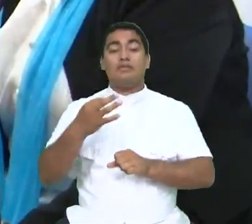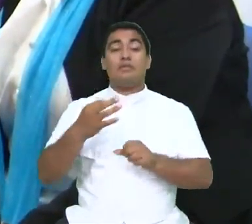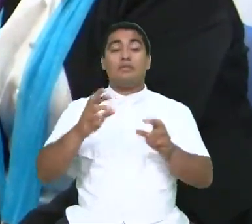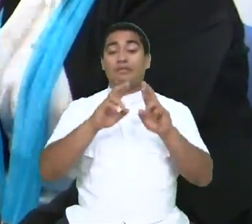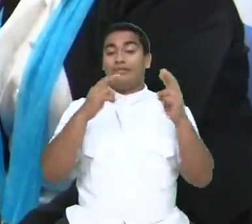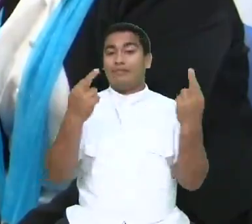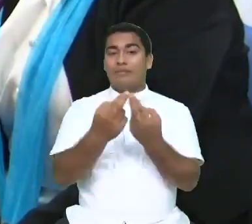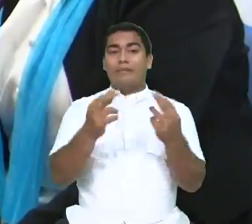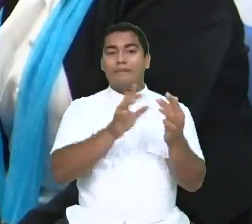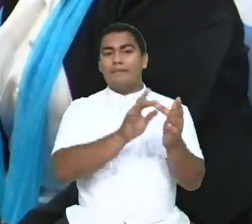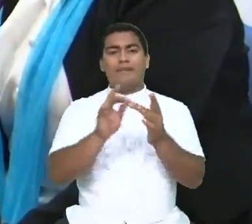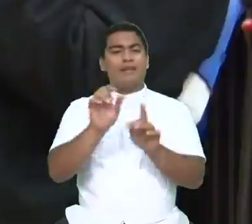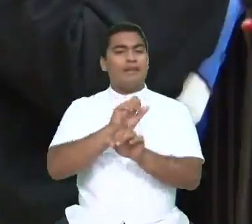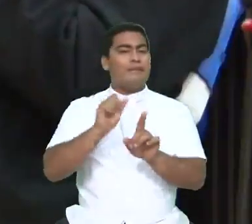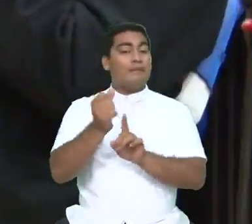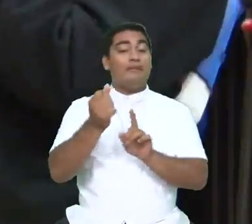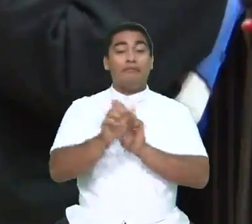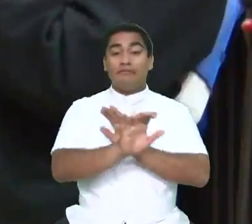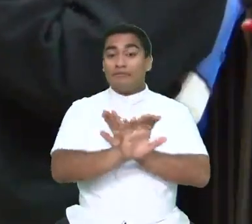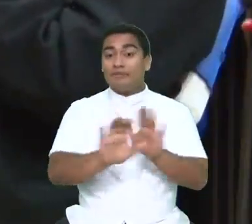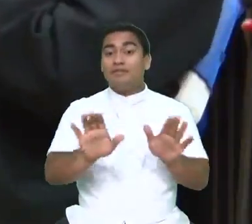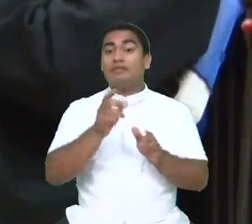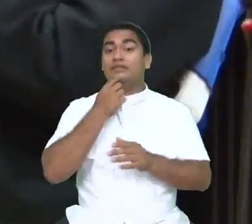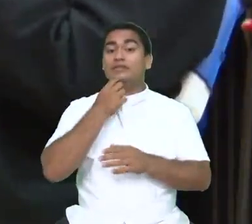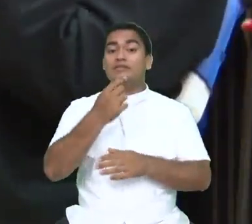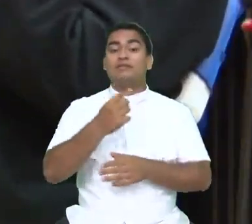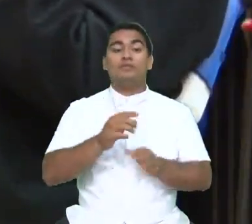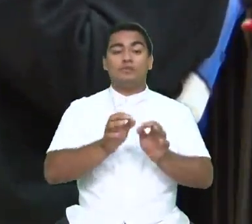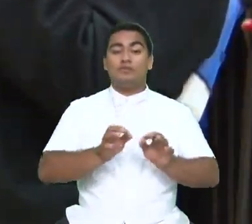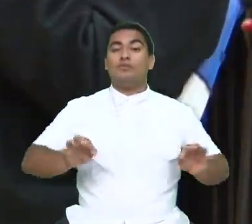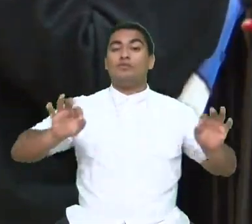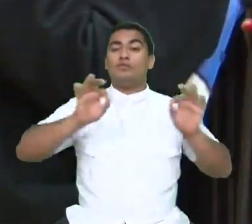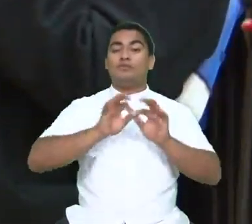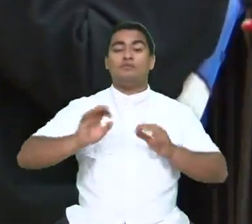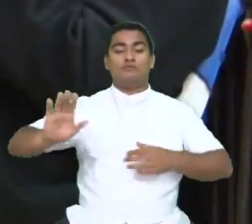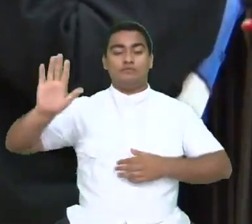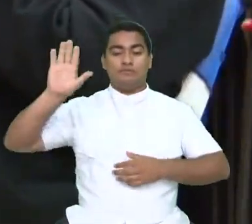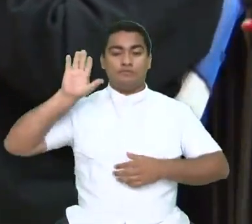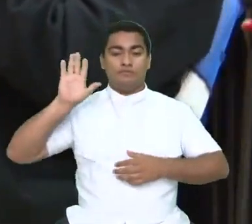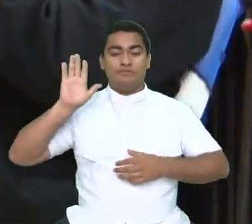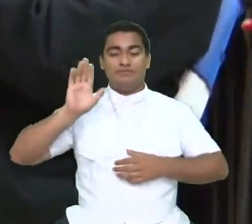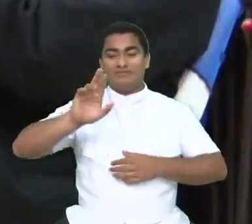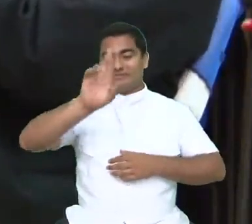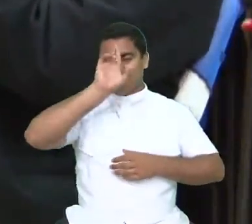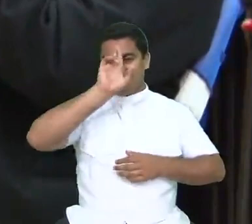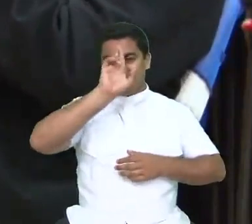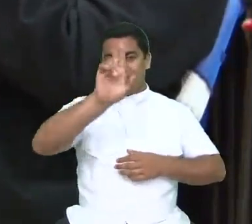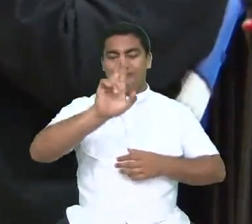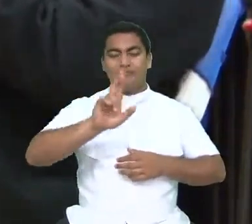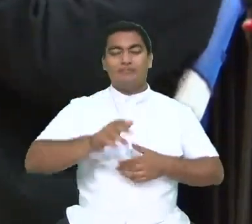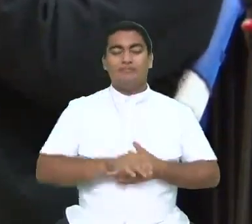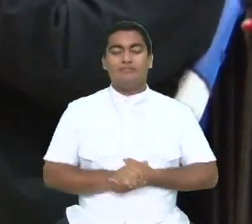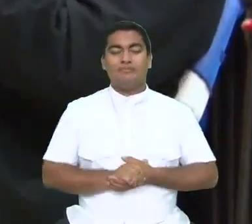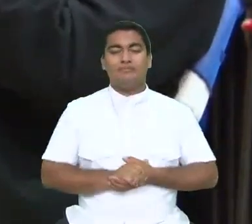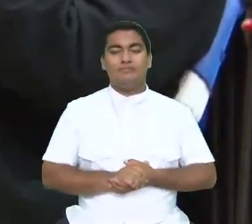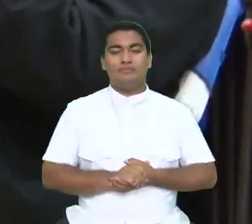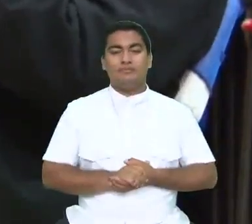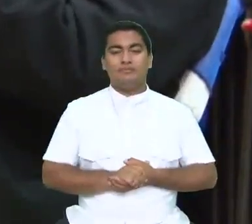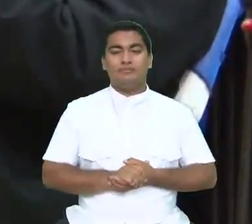en el Parlamento. Además, reafirmaron su compromiso con la ética por encima de cualquier interés.